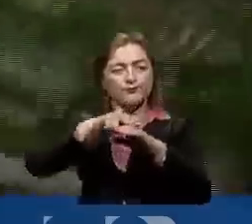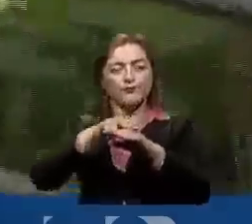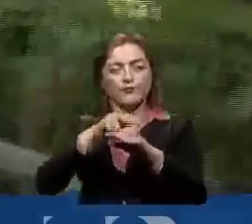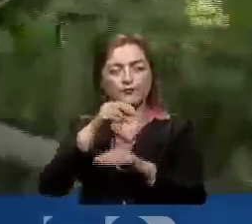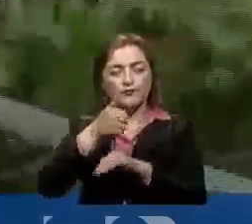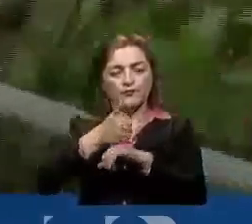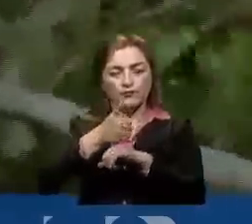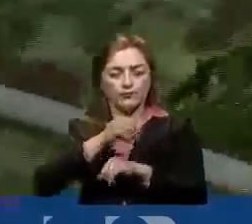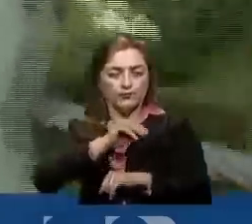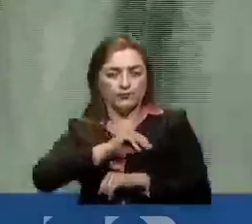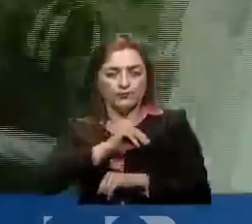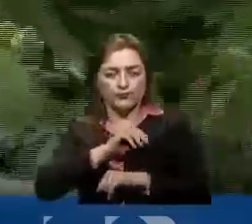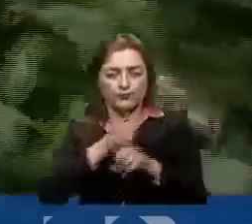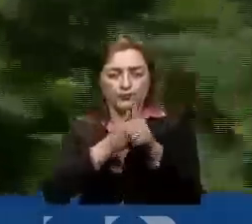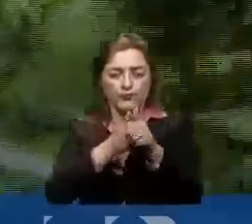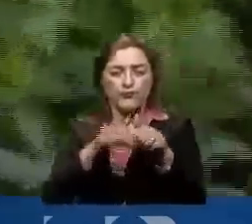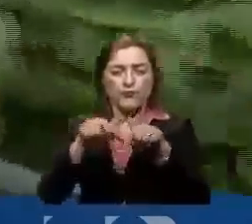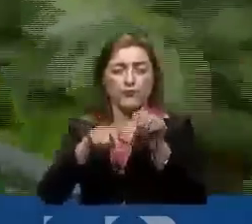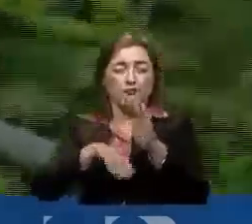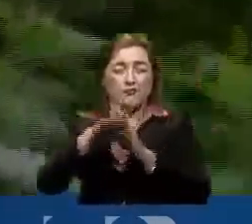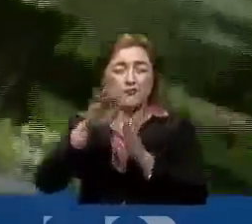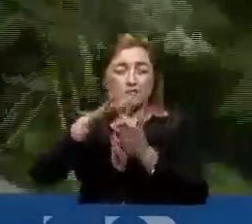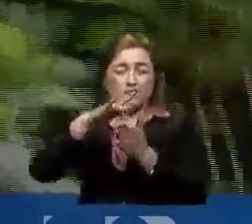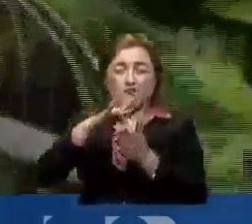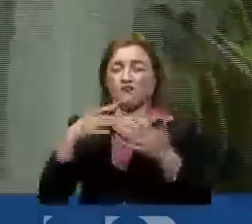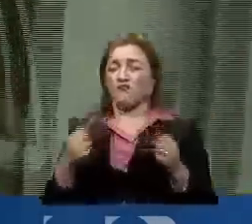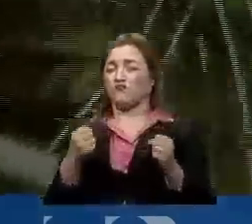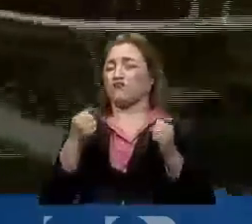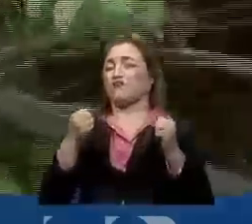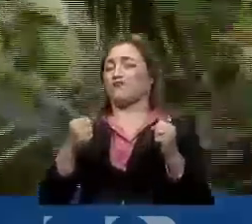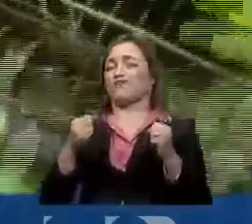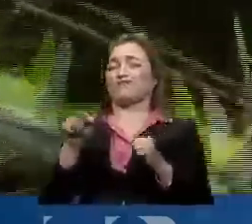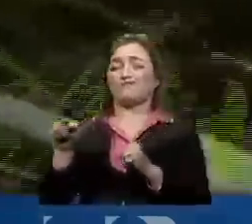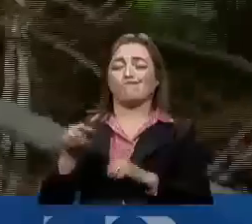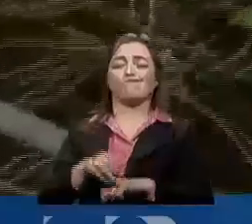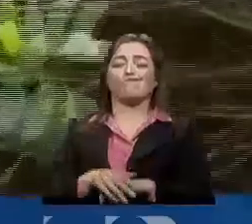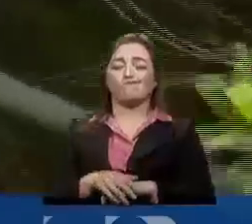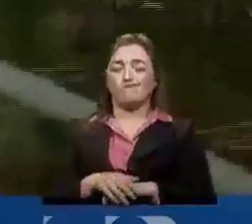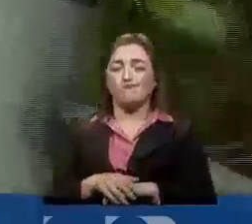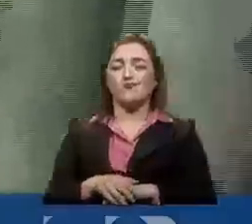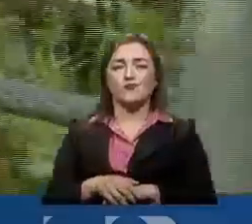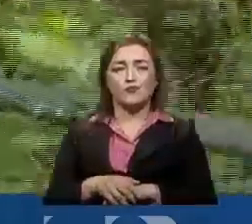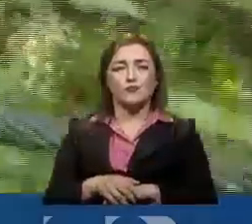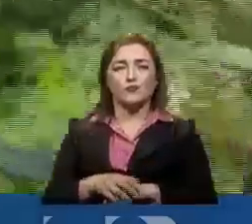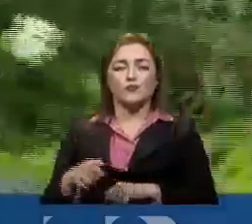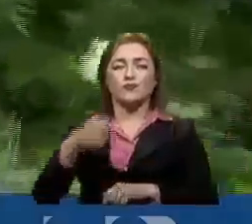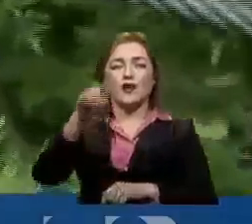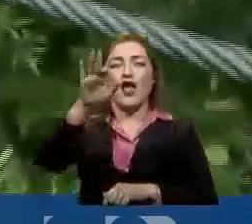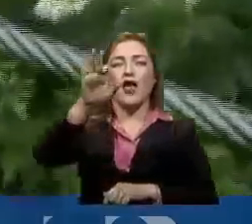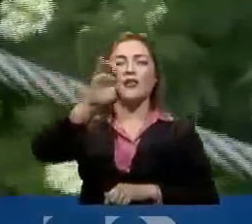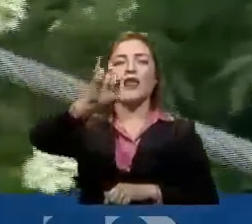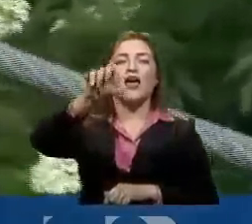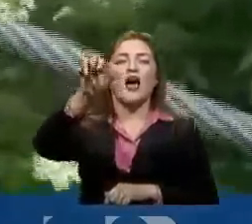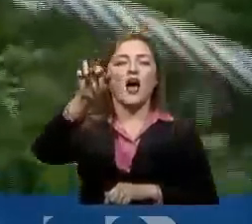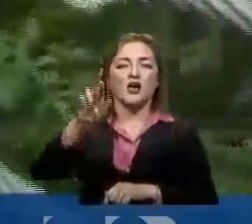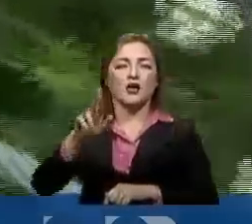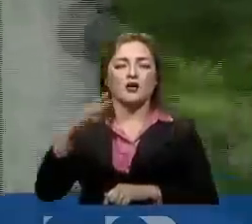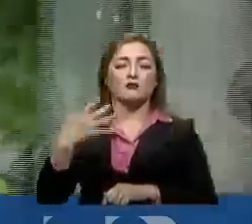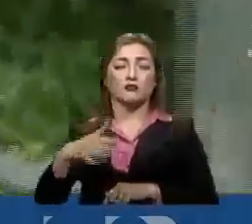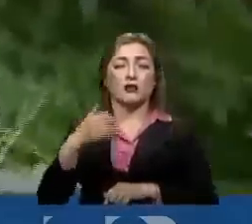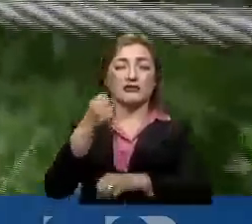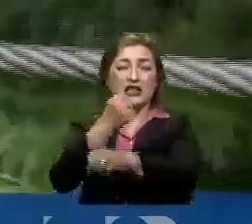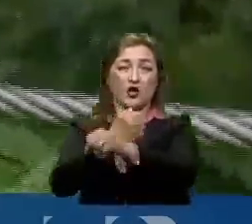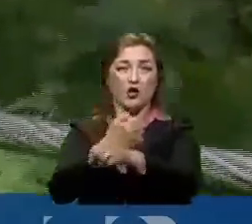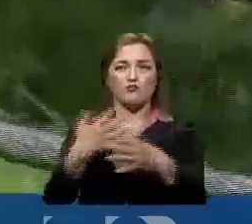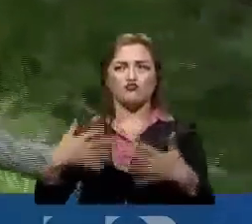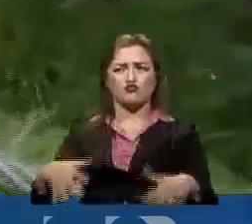acá. Esta es una de las zonas más peligrosas, conjuntamente con la zona de El Tejar, la zona de San